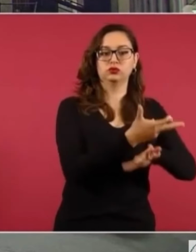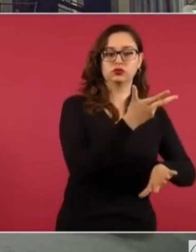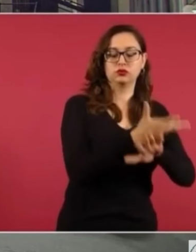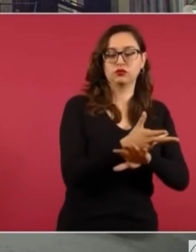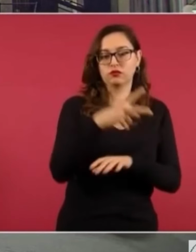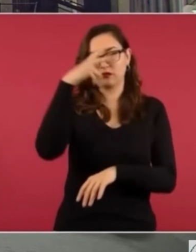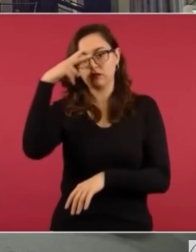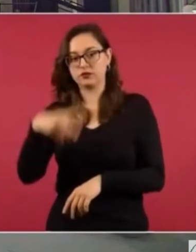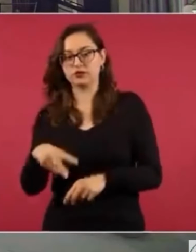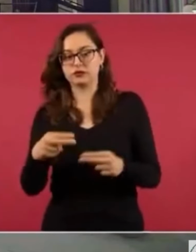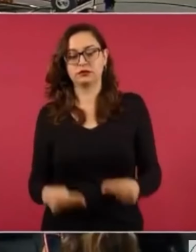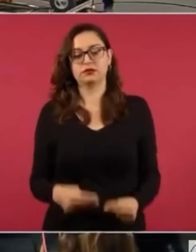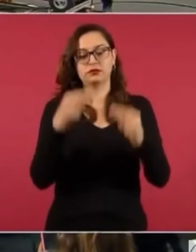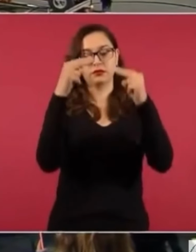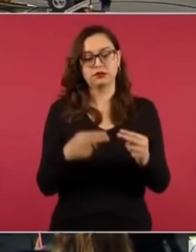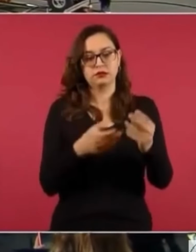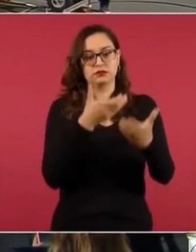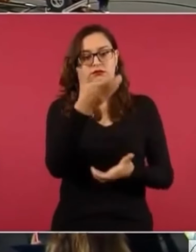Unidos